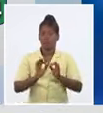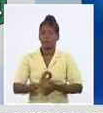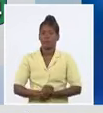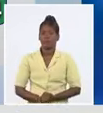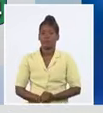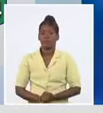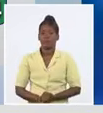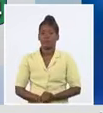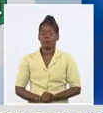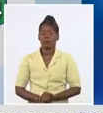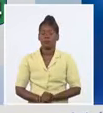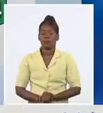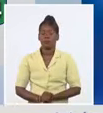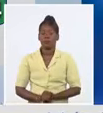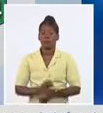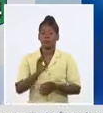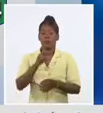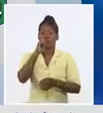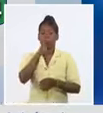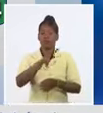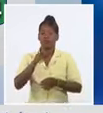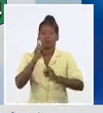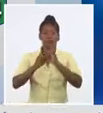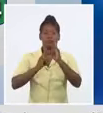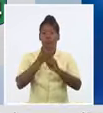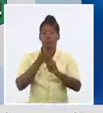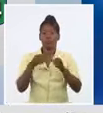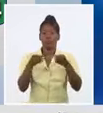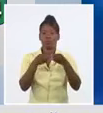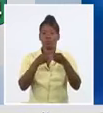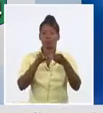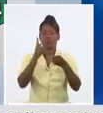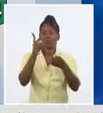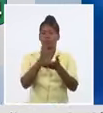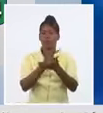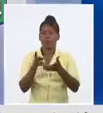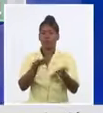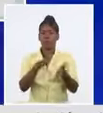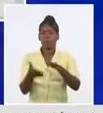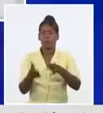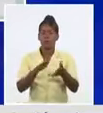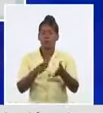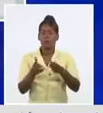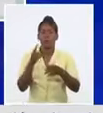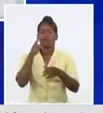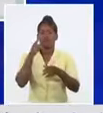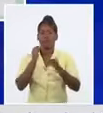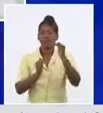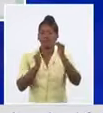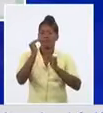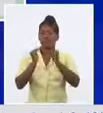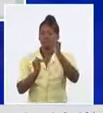pediátricos en los últimos 15 días nos permite ver que se han diagnosticado